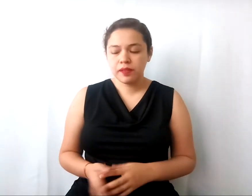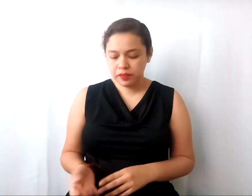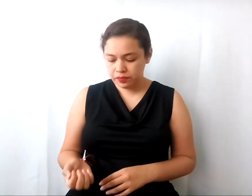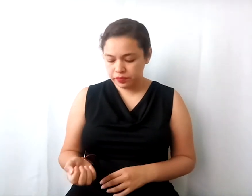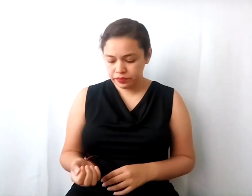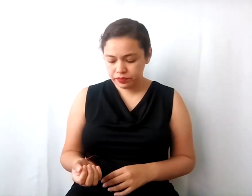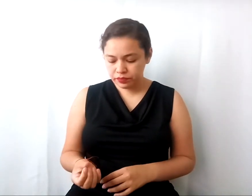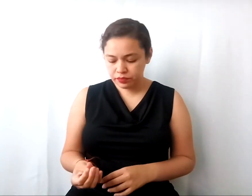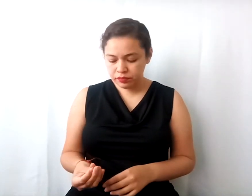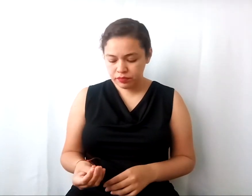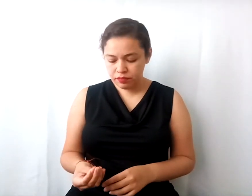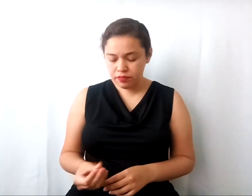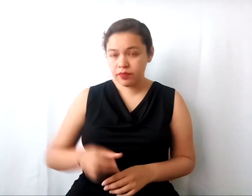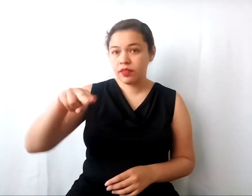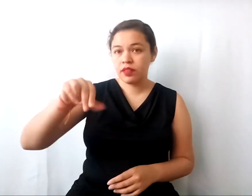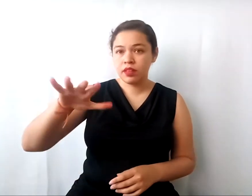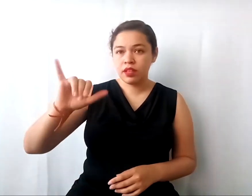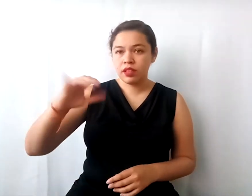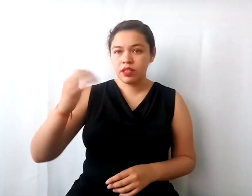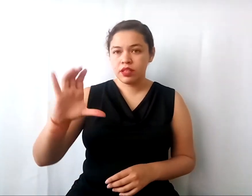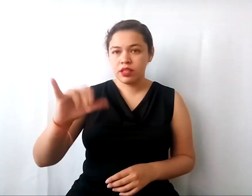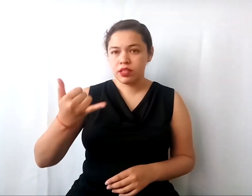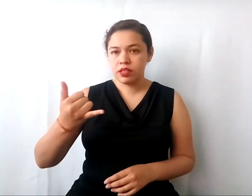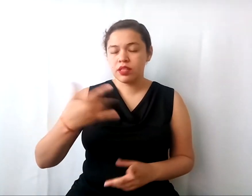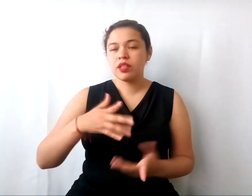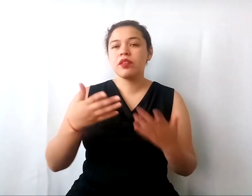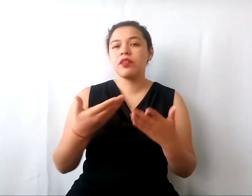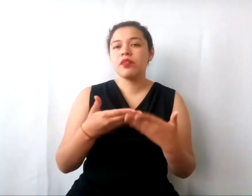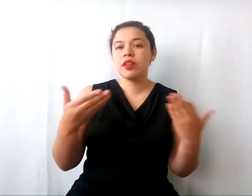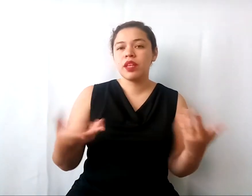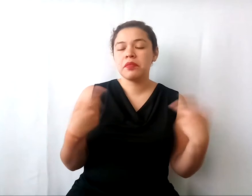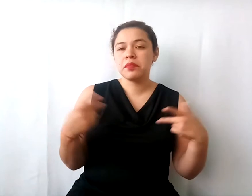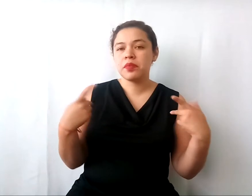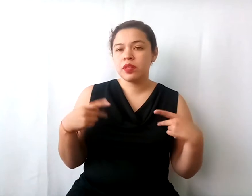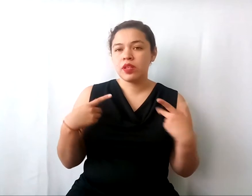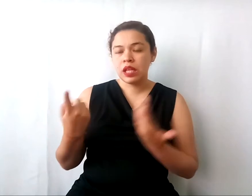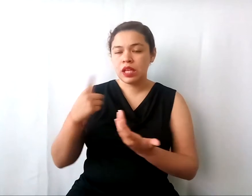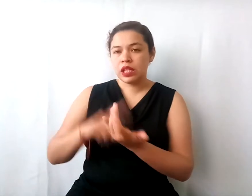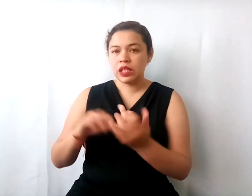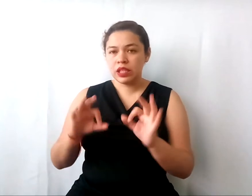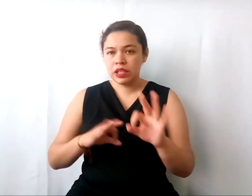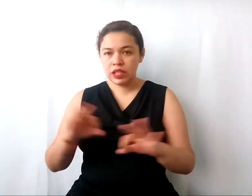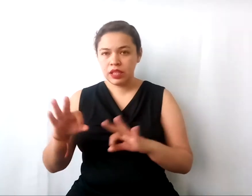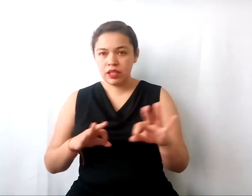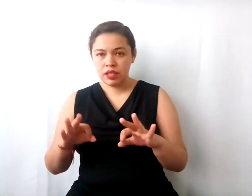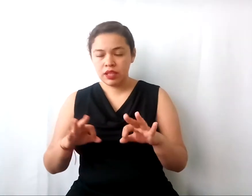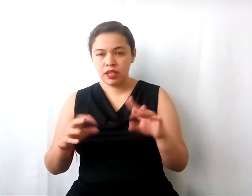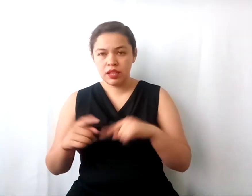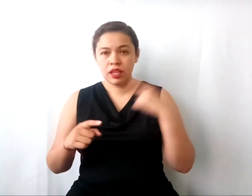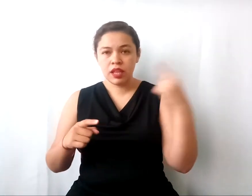A ver, nos pregunta Nancy, por ejemplo, cuando se pone a disposición de personal a un auxiliar de